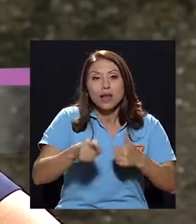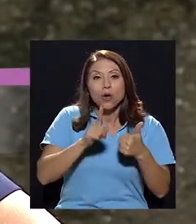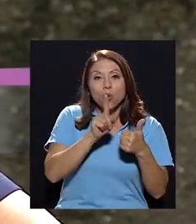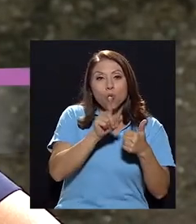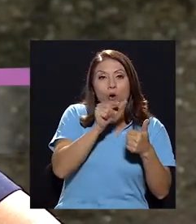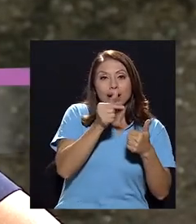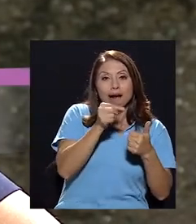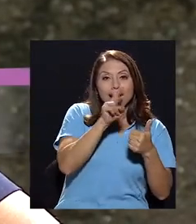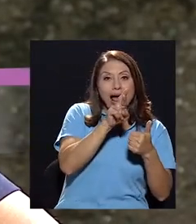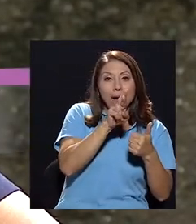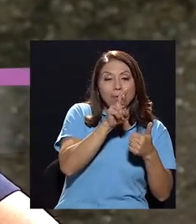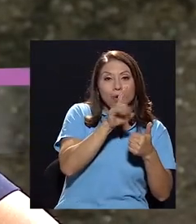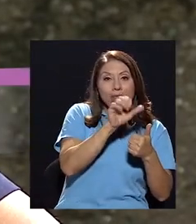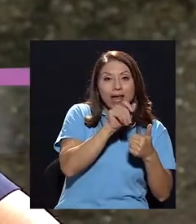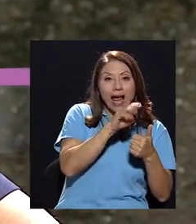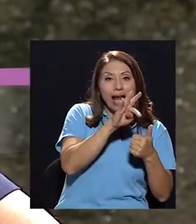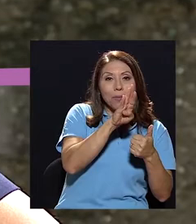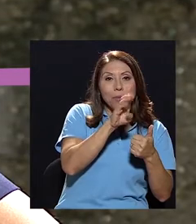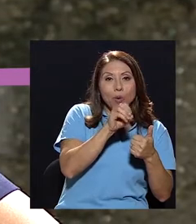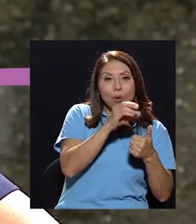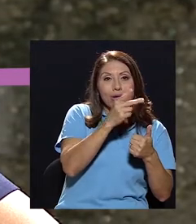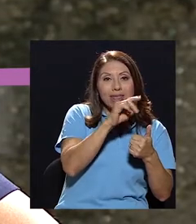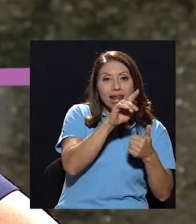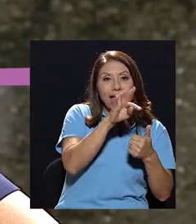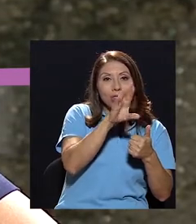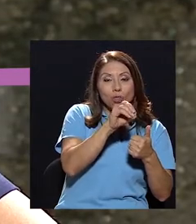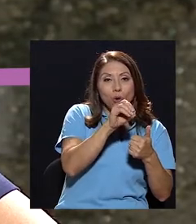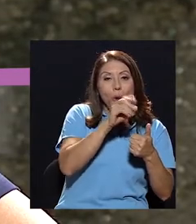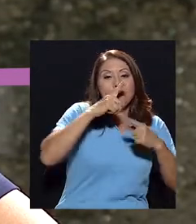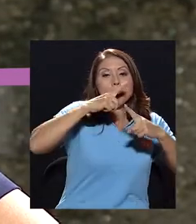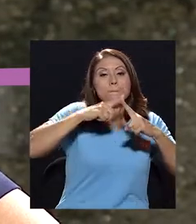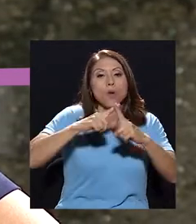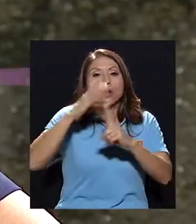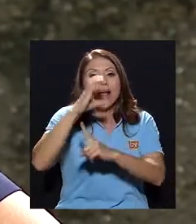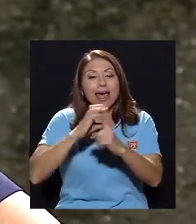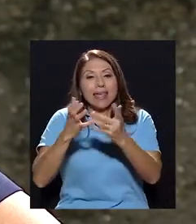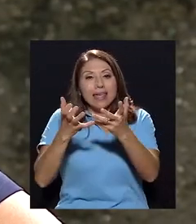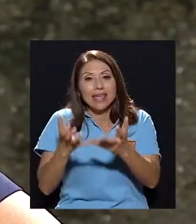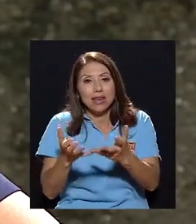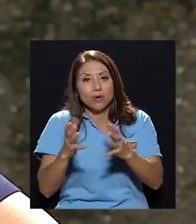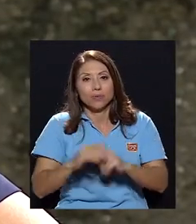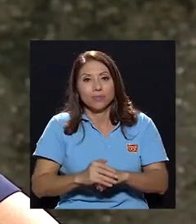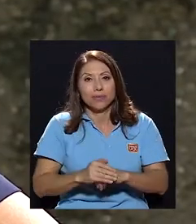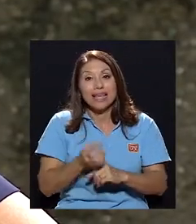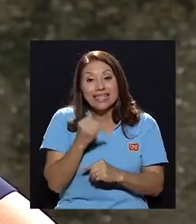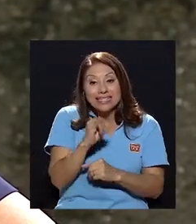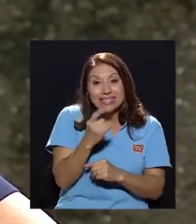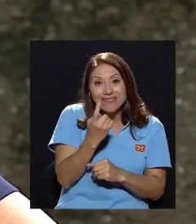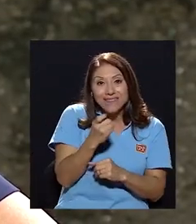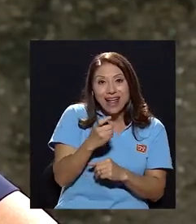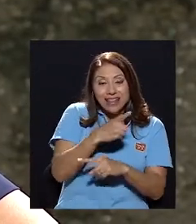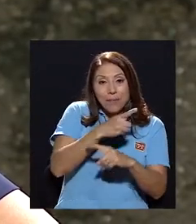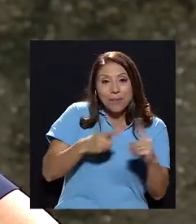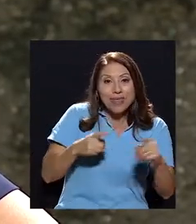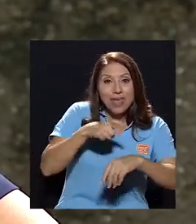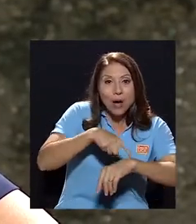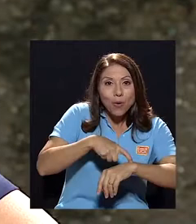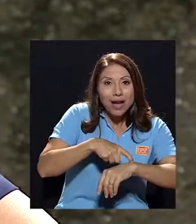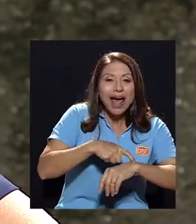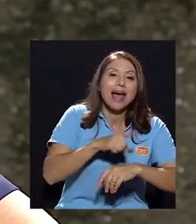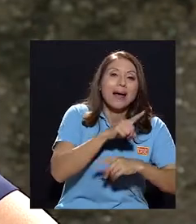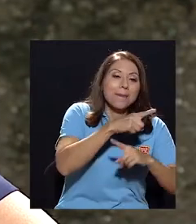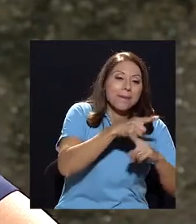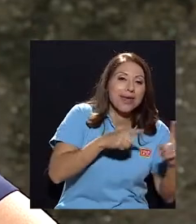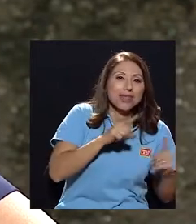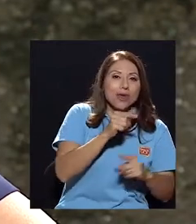de carbohidrato por kilogramo de peso, si falta una hora. Si falta media hora, 1/2 gramo de carbohidrato por kilogramo de